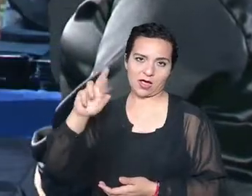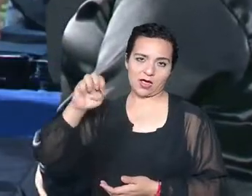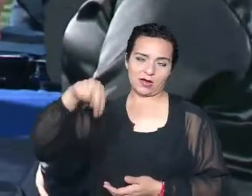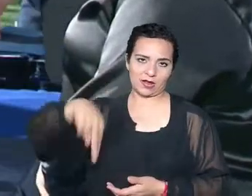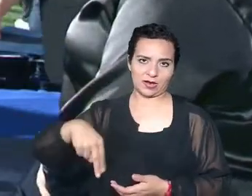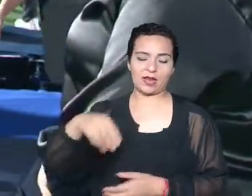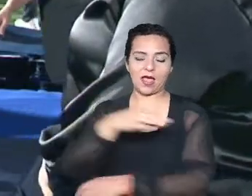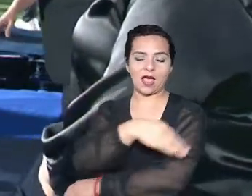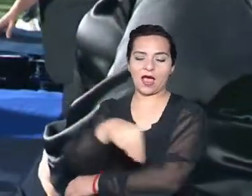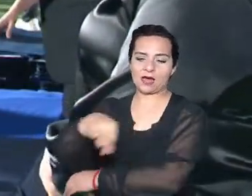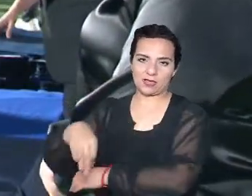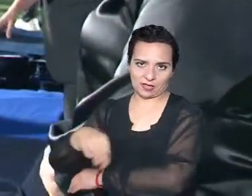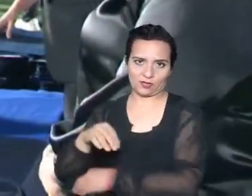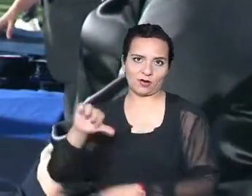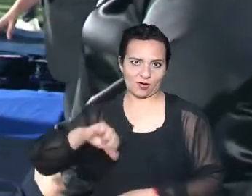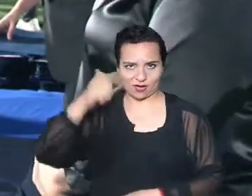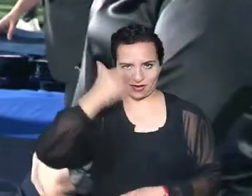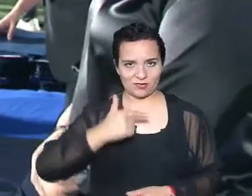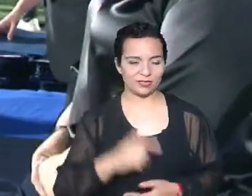egresa de Arquitectura esta noche.